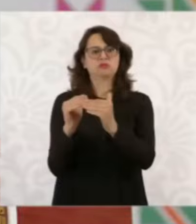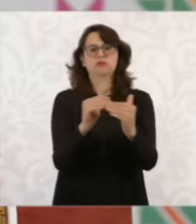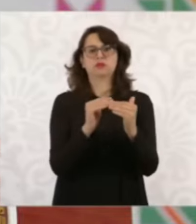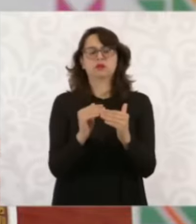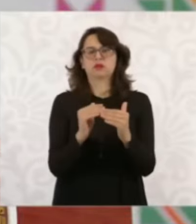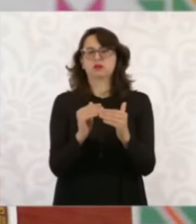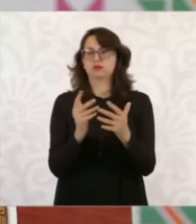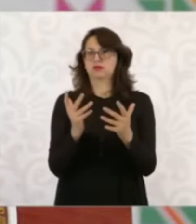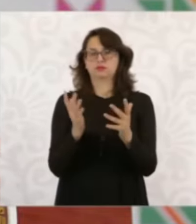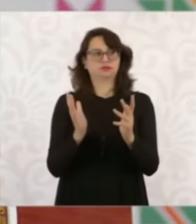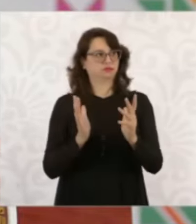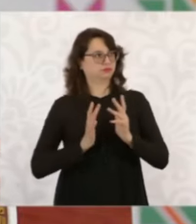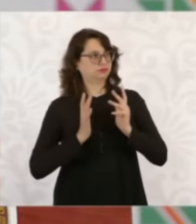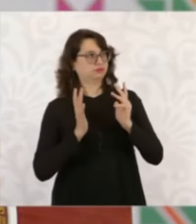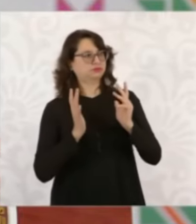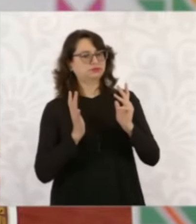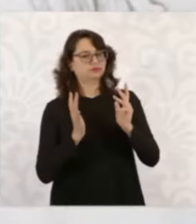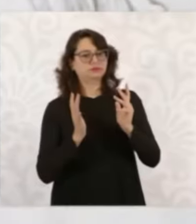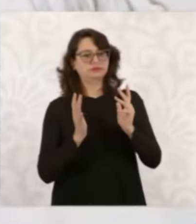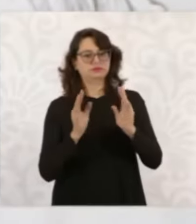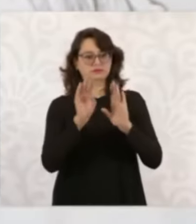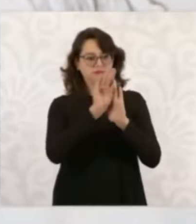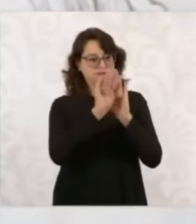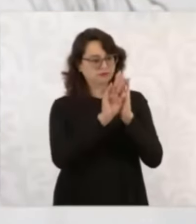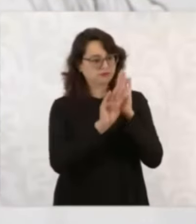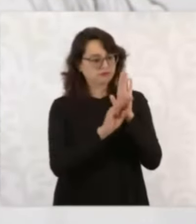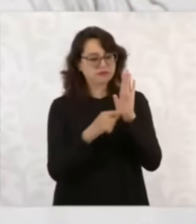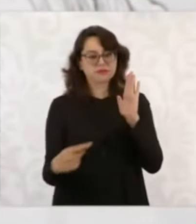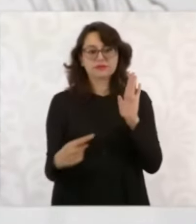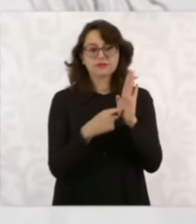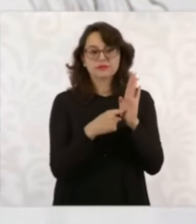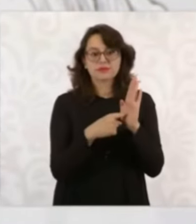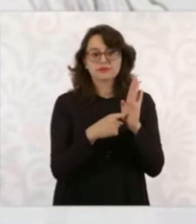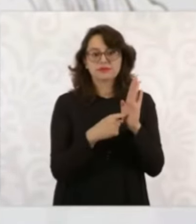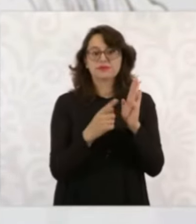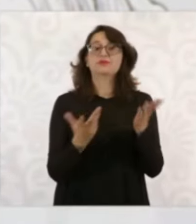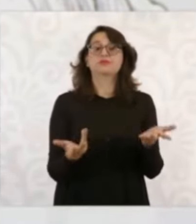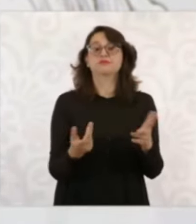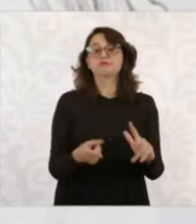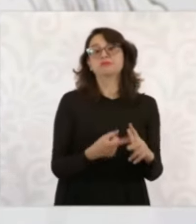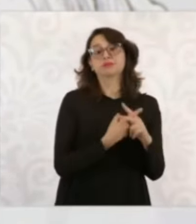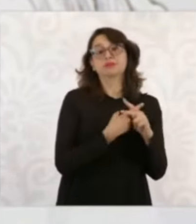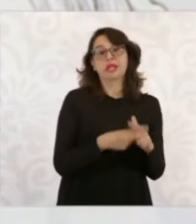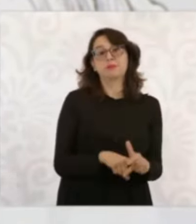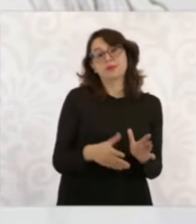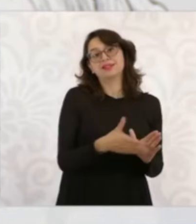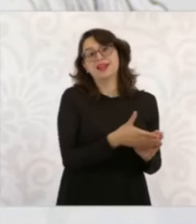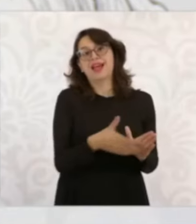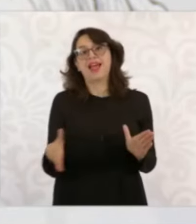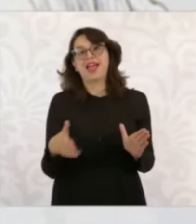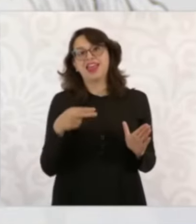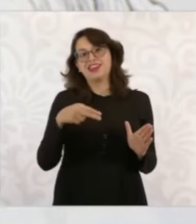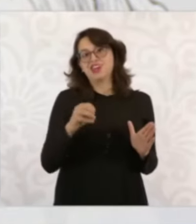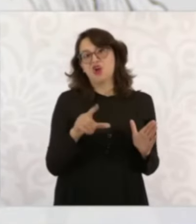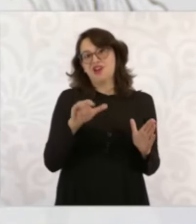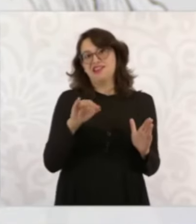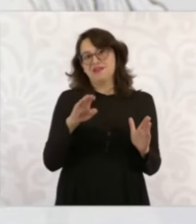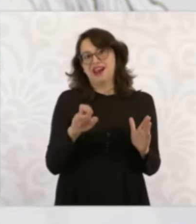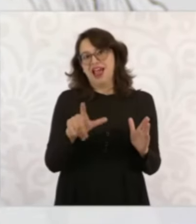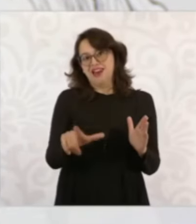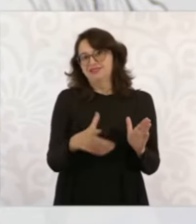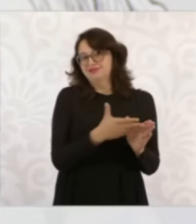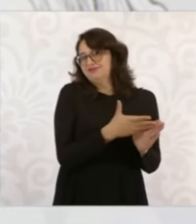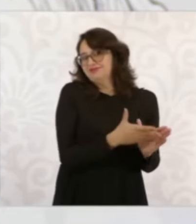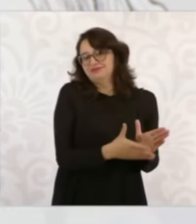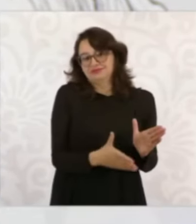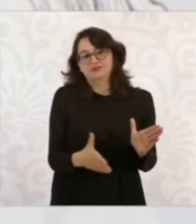palabras. En realidad, si ustedes se fijan, pues era el inicio del periodo neoliberal en nuestro país,